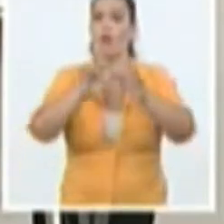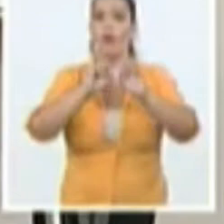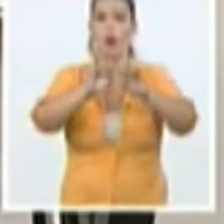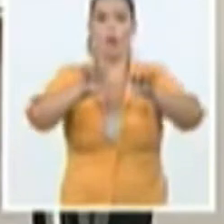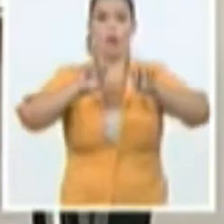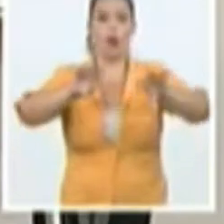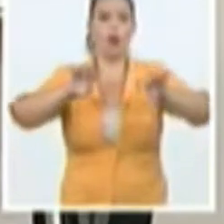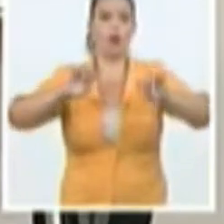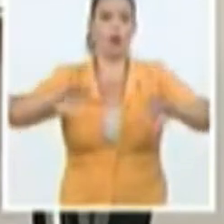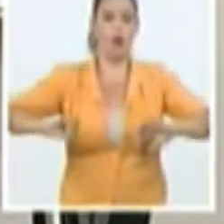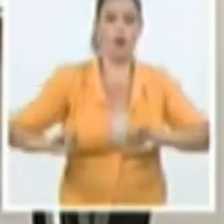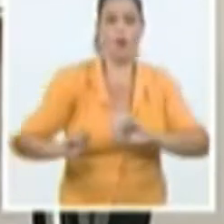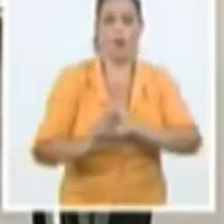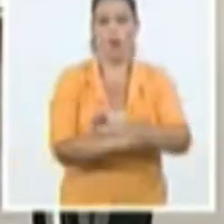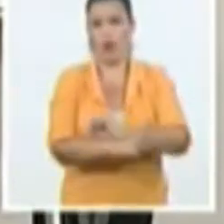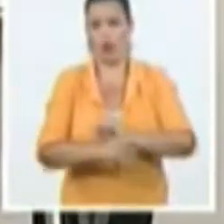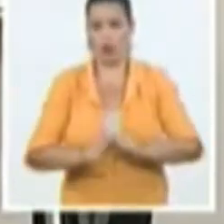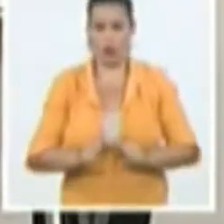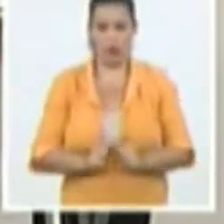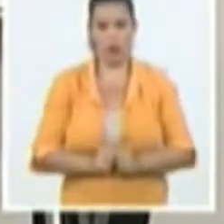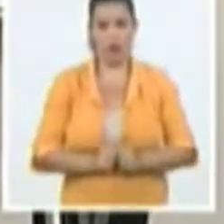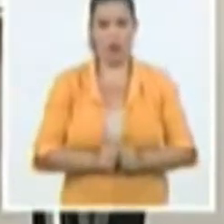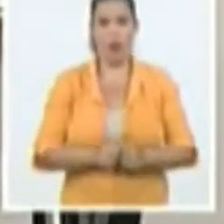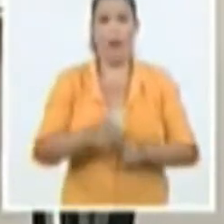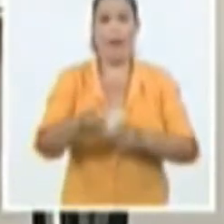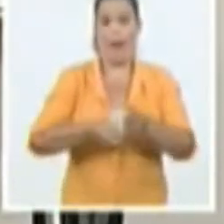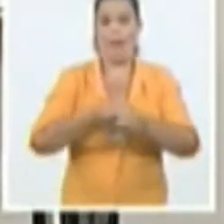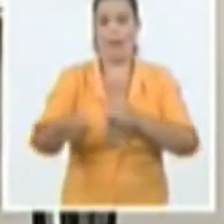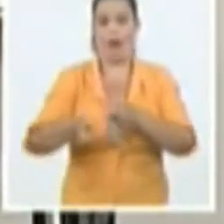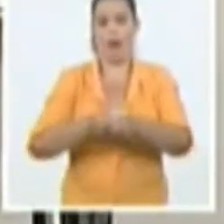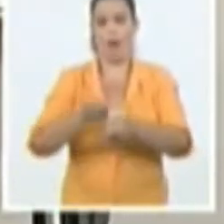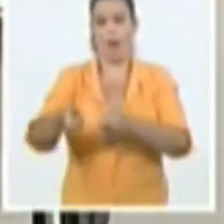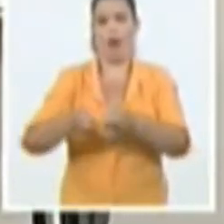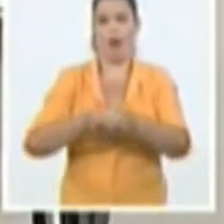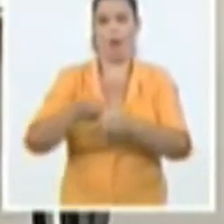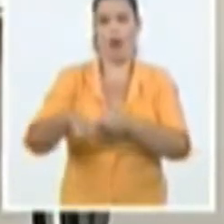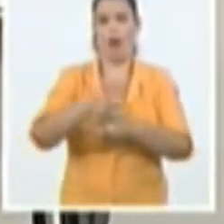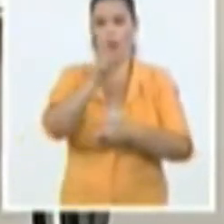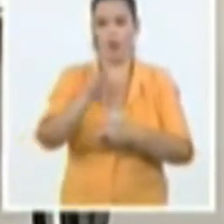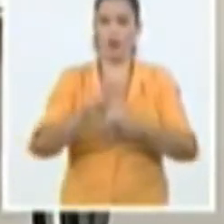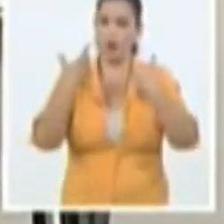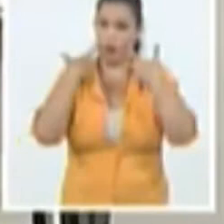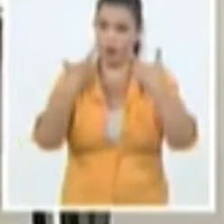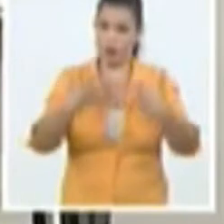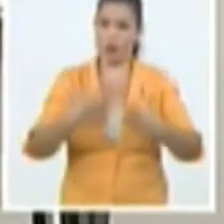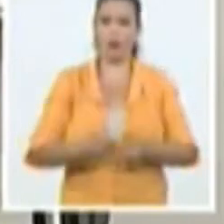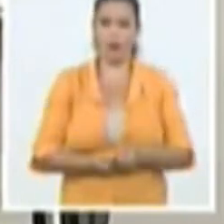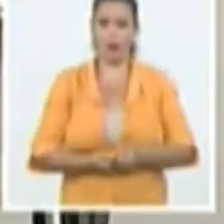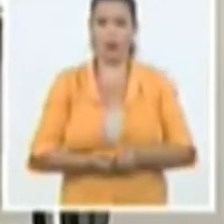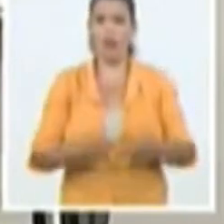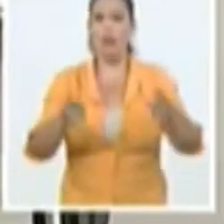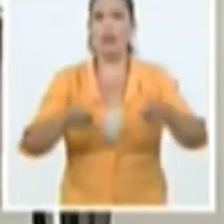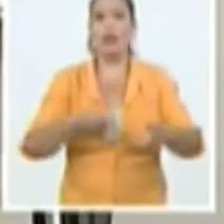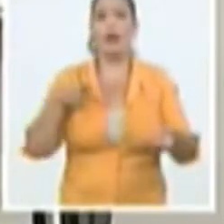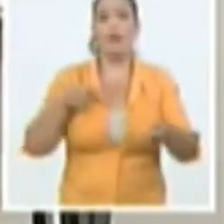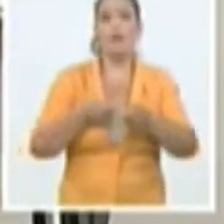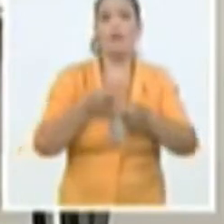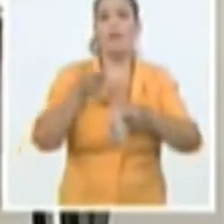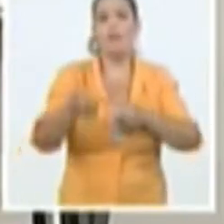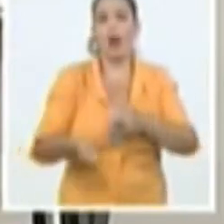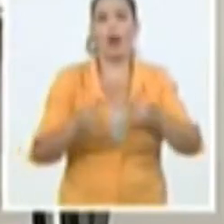figuras públicas y gastado miles de millones de dólares para influir en la opinión pública de varios